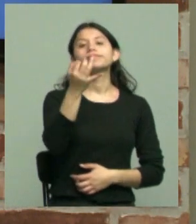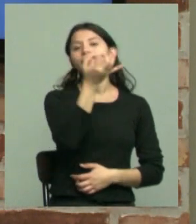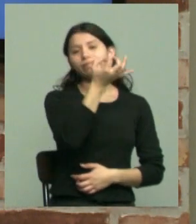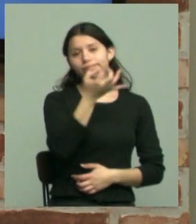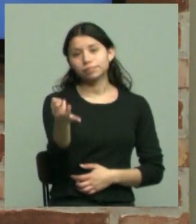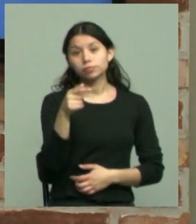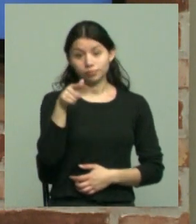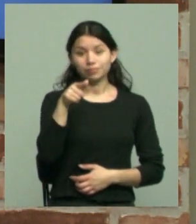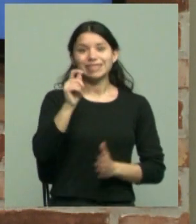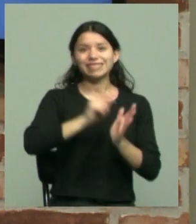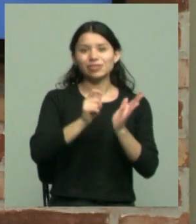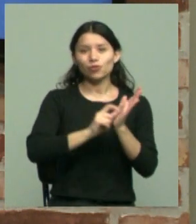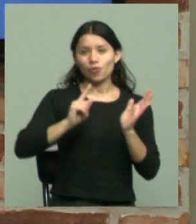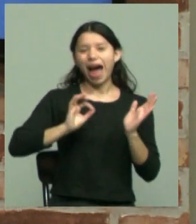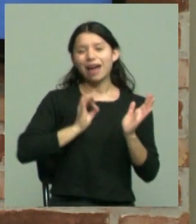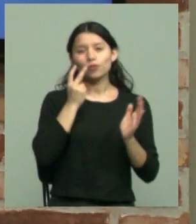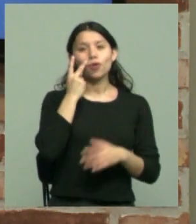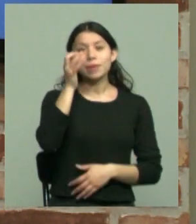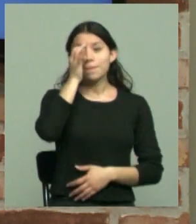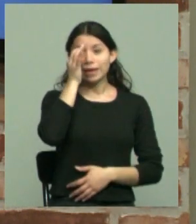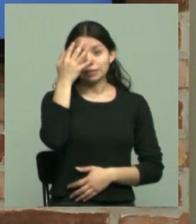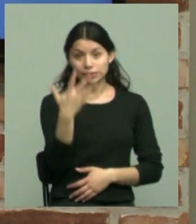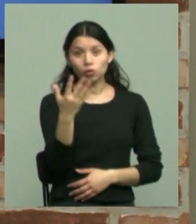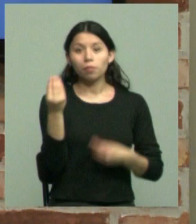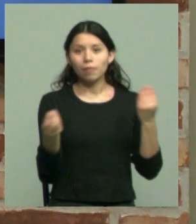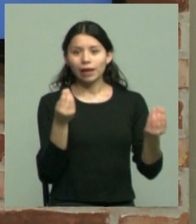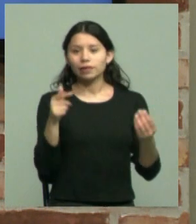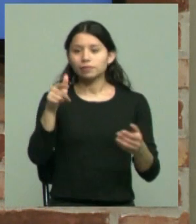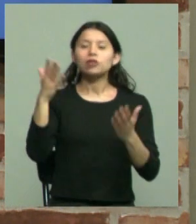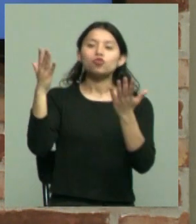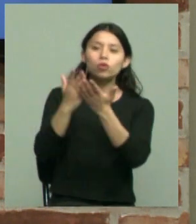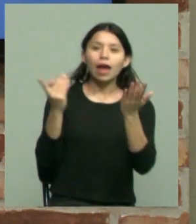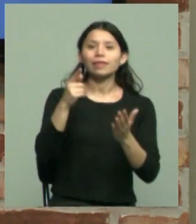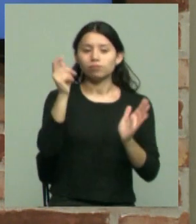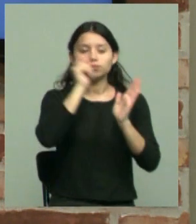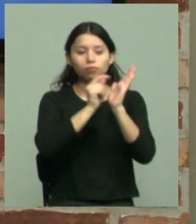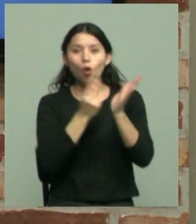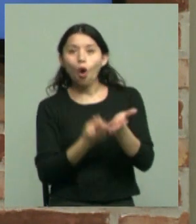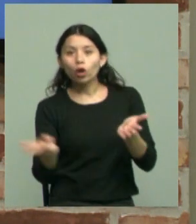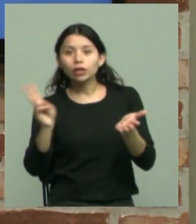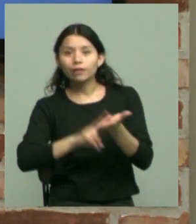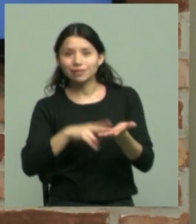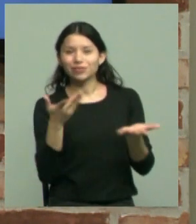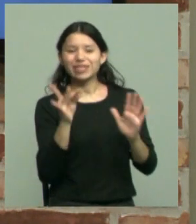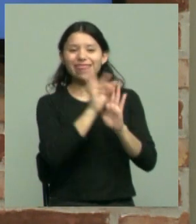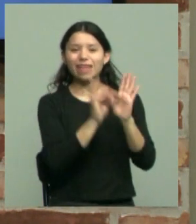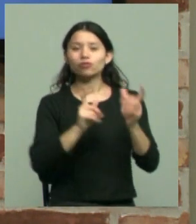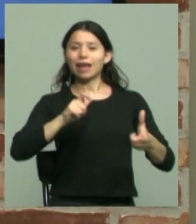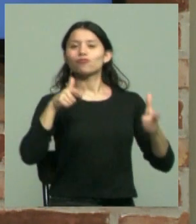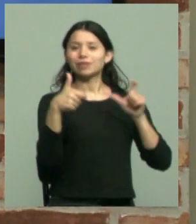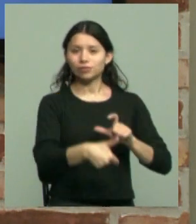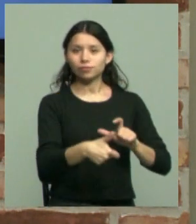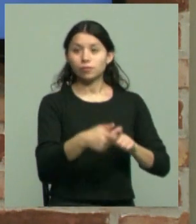pretende es actualizar a todos y todas las estudiantes toda aquella información que sea relevante, las horas de estudio,